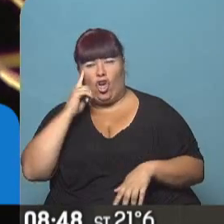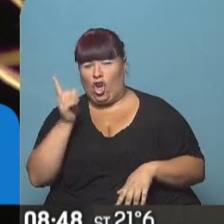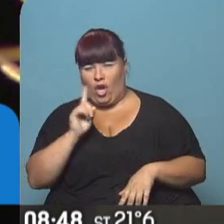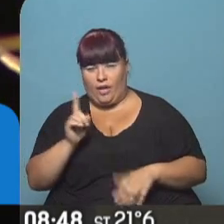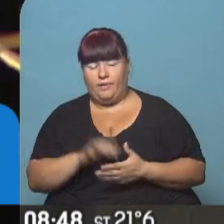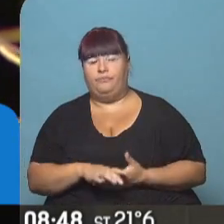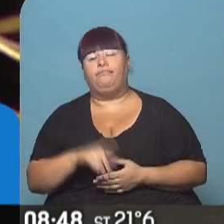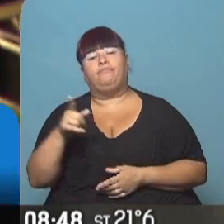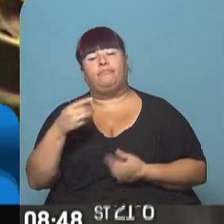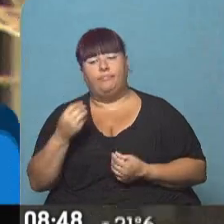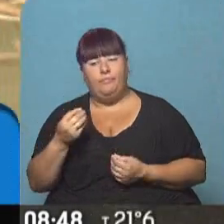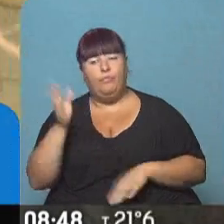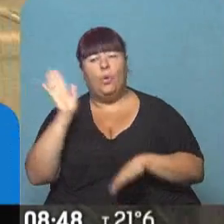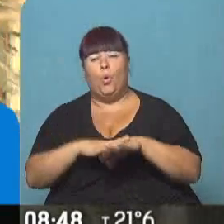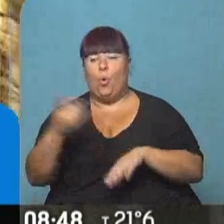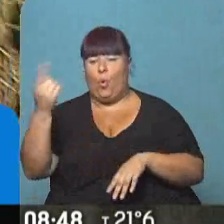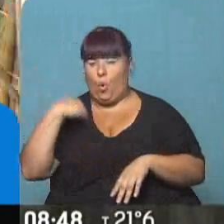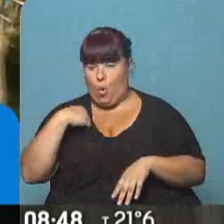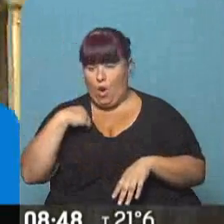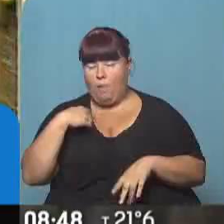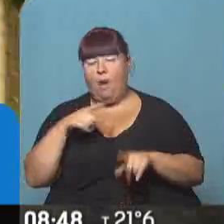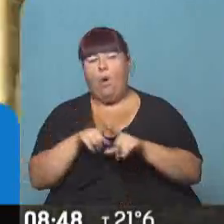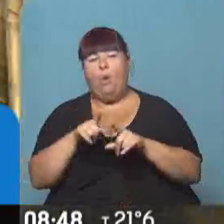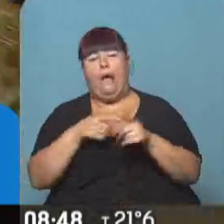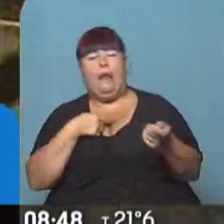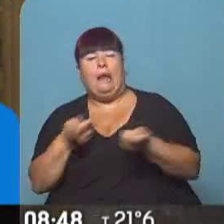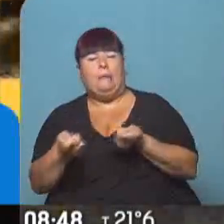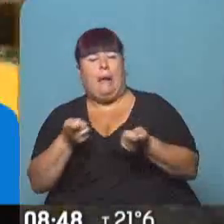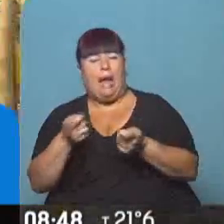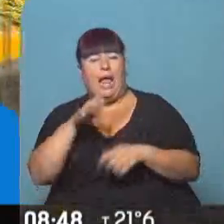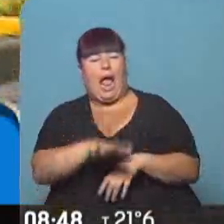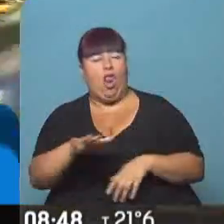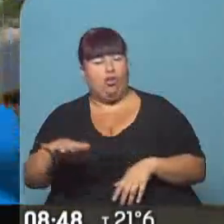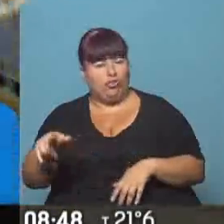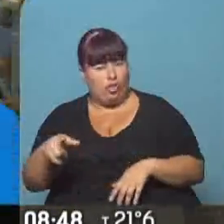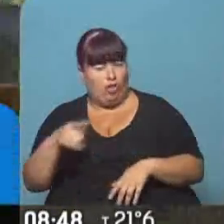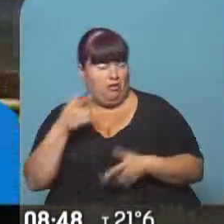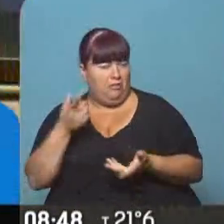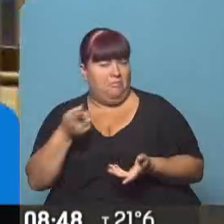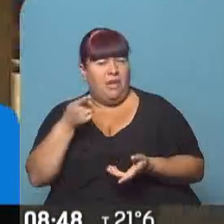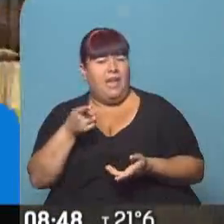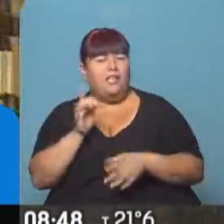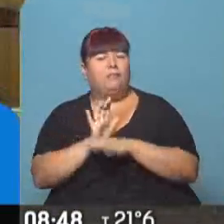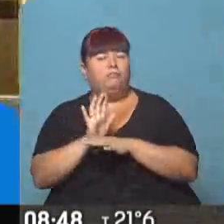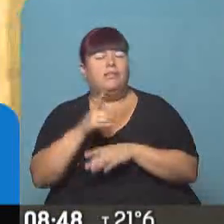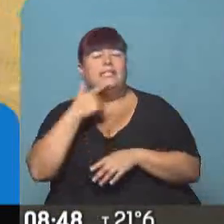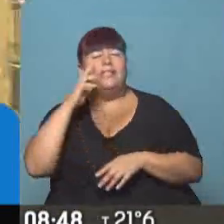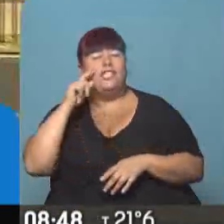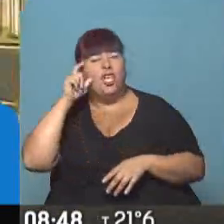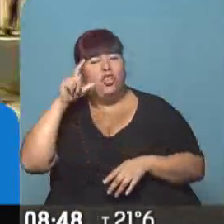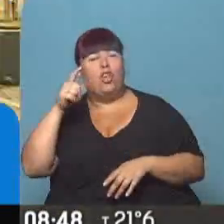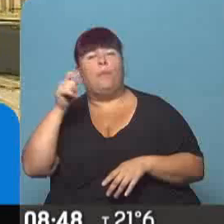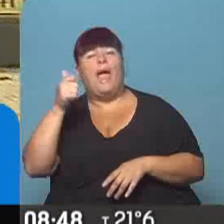y lo que hicieron es culparme de una manipulación sobre ellos. Eso se llama síndrome de